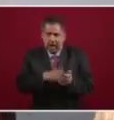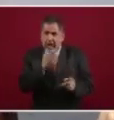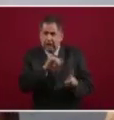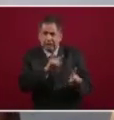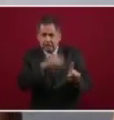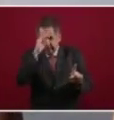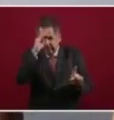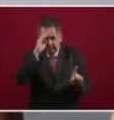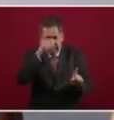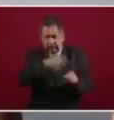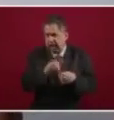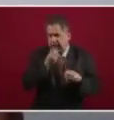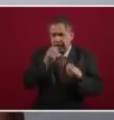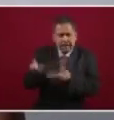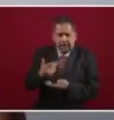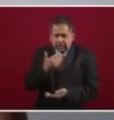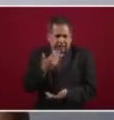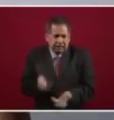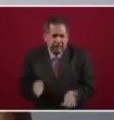piensan.